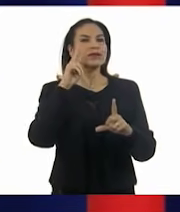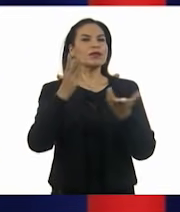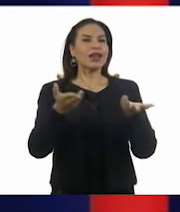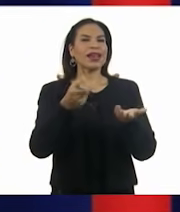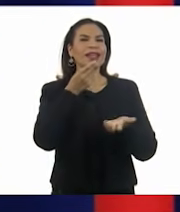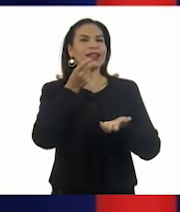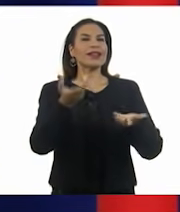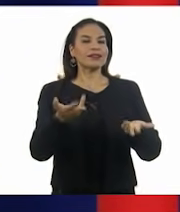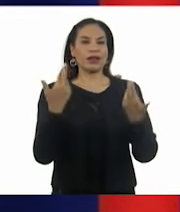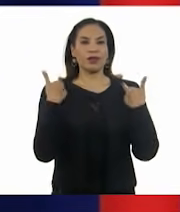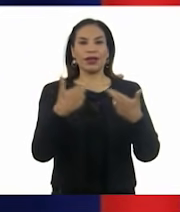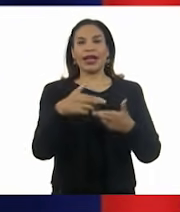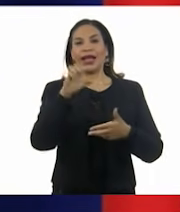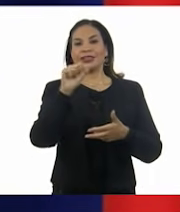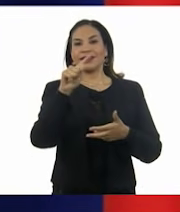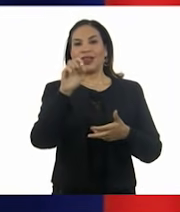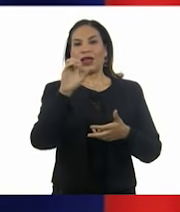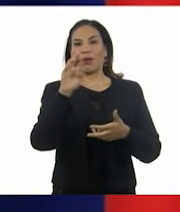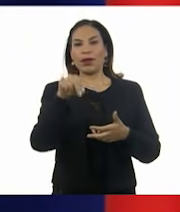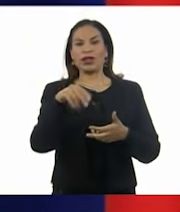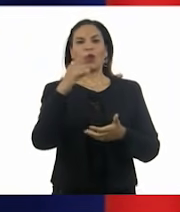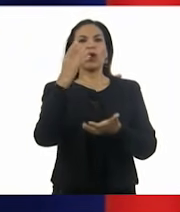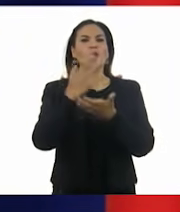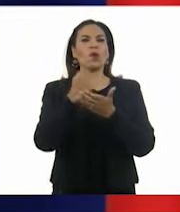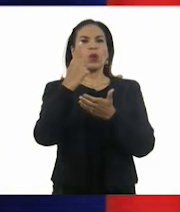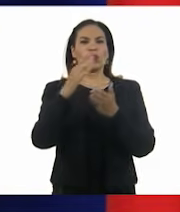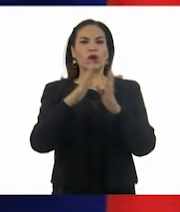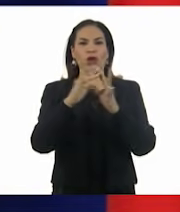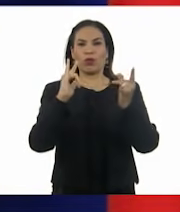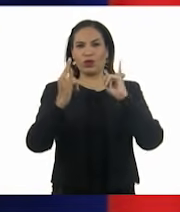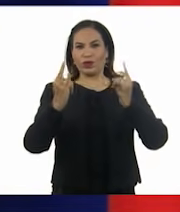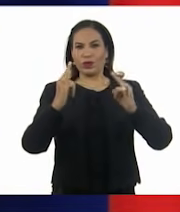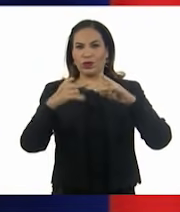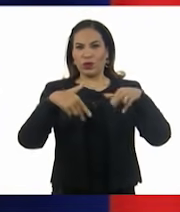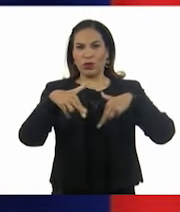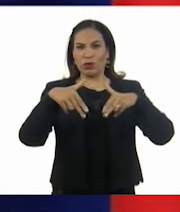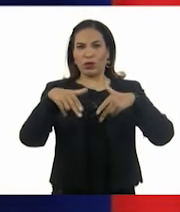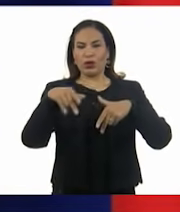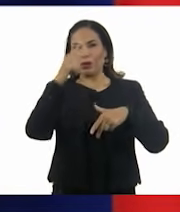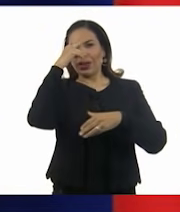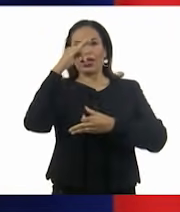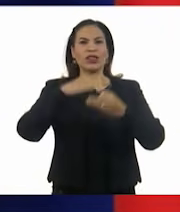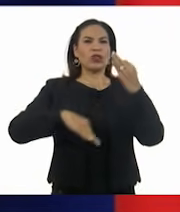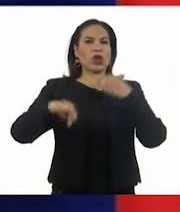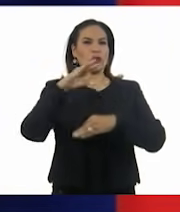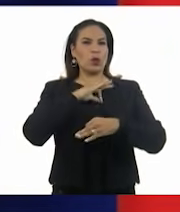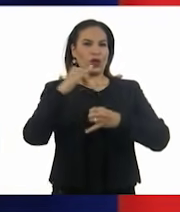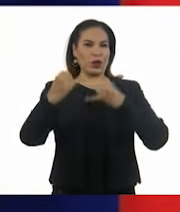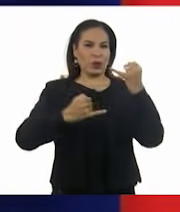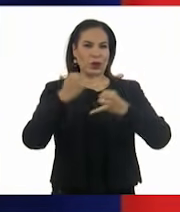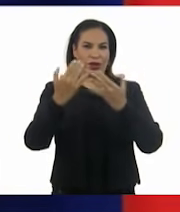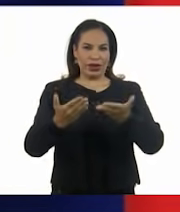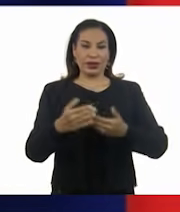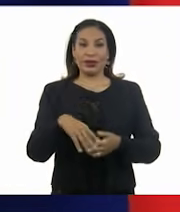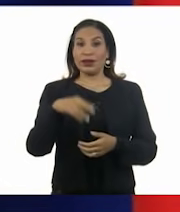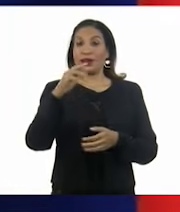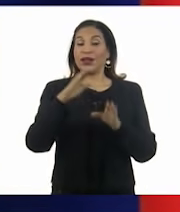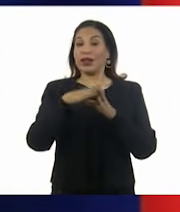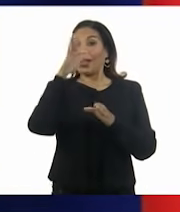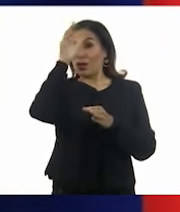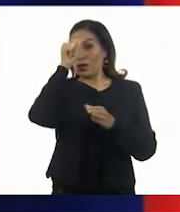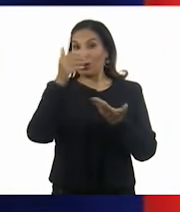Que decía, el profesor Esteban nos decía que solo había una cancha de fútbol para que todos pudieran jugar. ¿Se acuerdan?